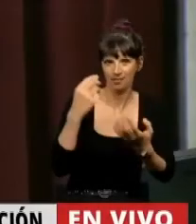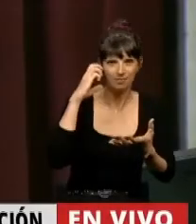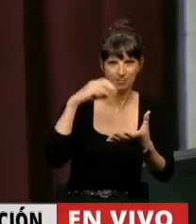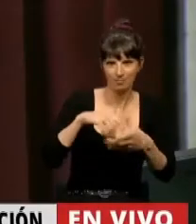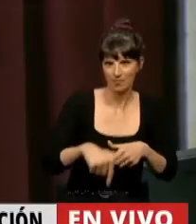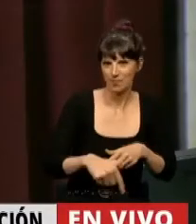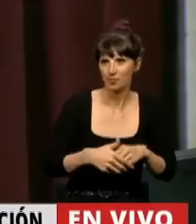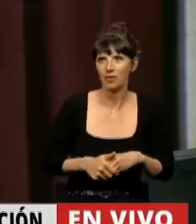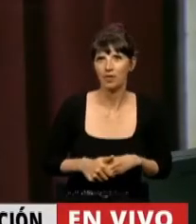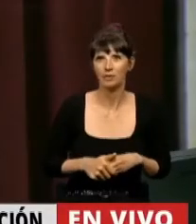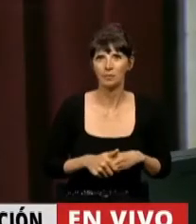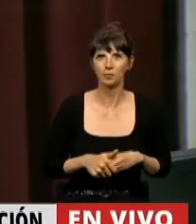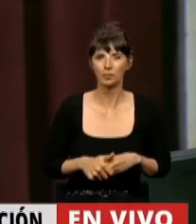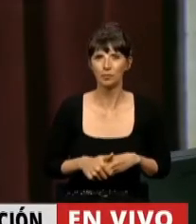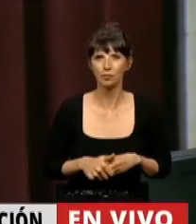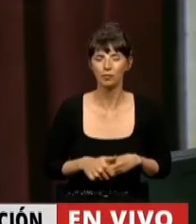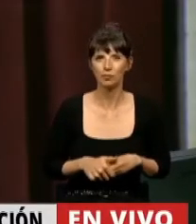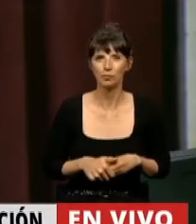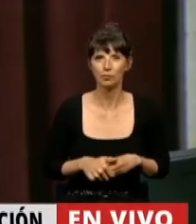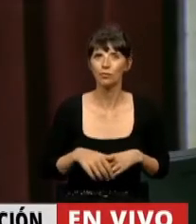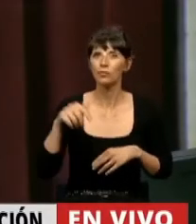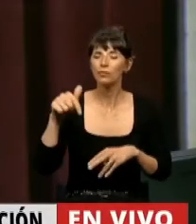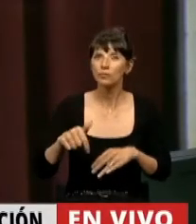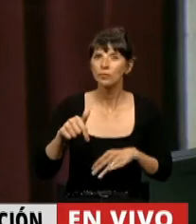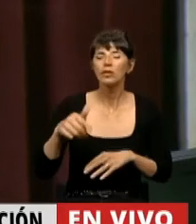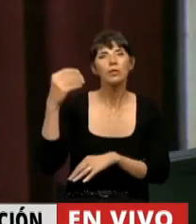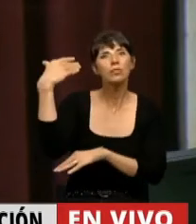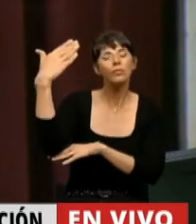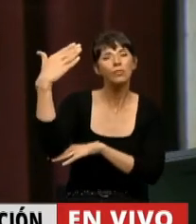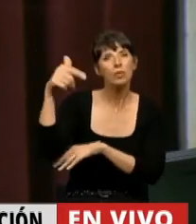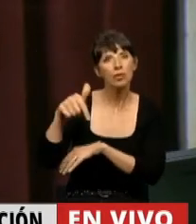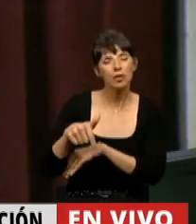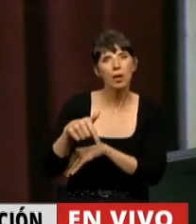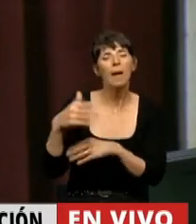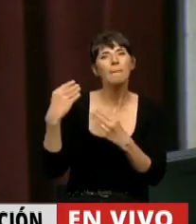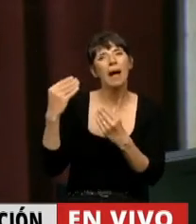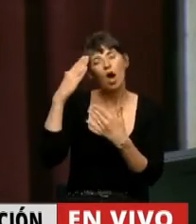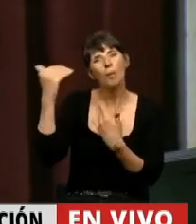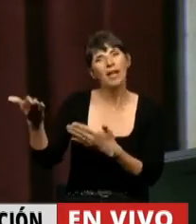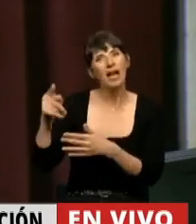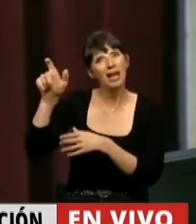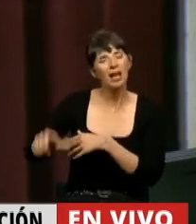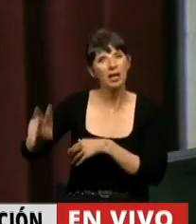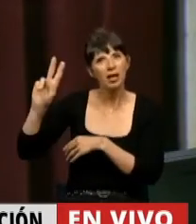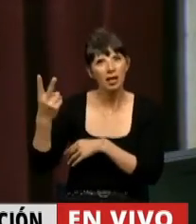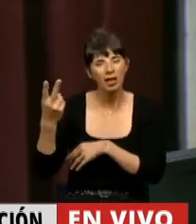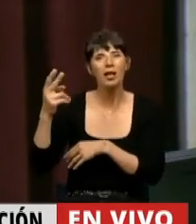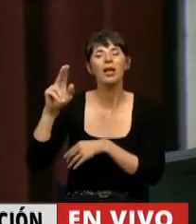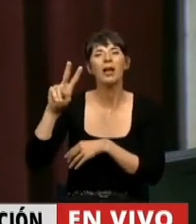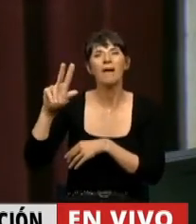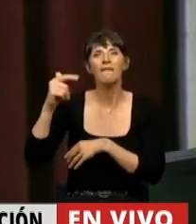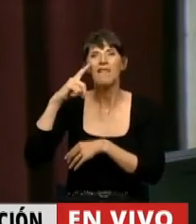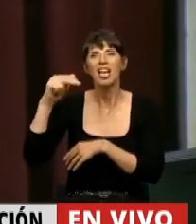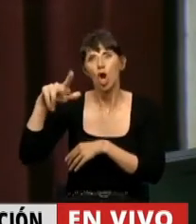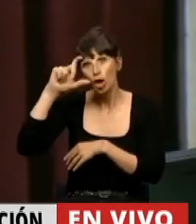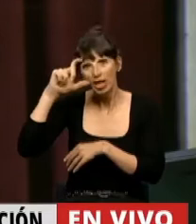Tiene la palabra para el homenaje a la fallecida viceintendenta de la ciudad de Villa Mercedes, Verónica Bailone, el diputado